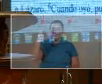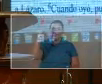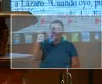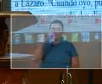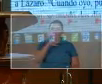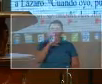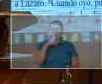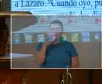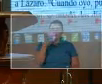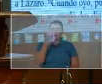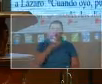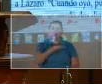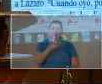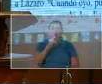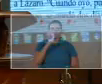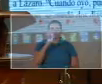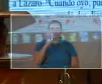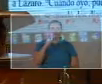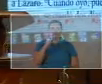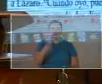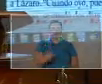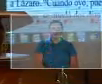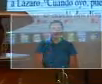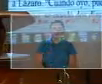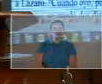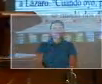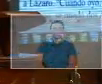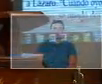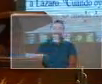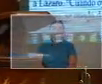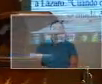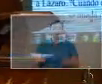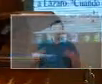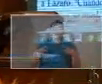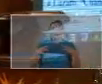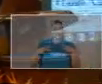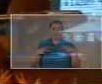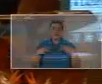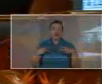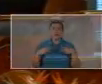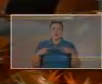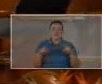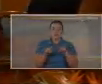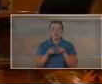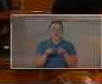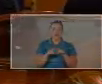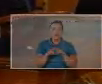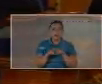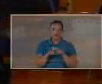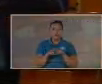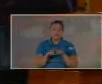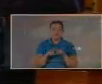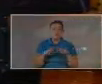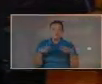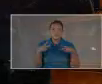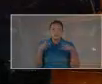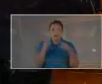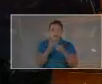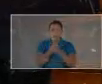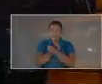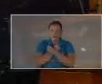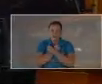Y le mandaron a decir, mire qué lindo esto. Hay un común denominador, que hay un amor de Jesús